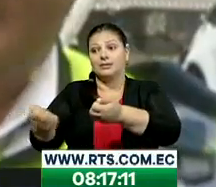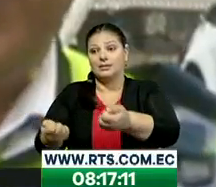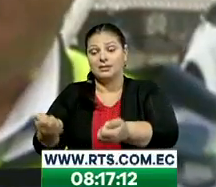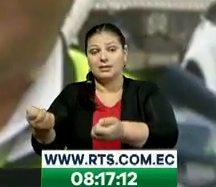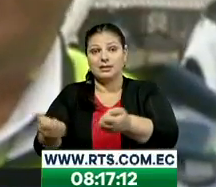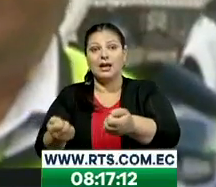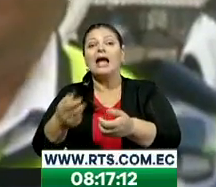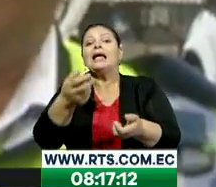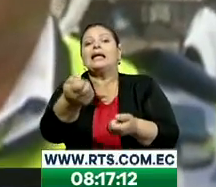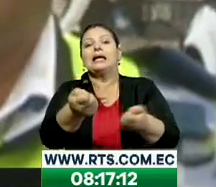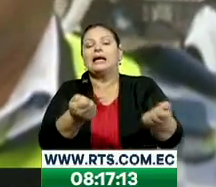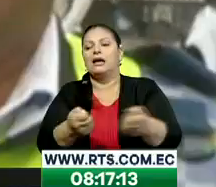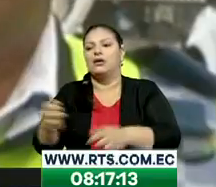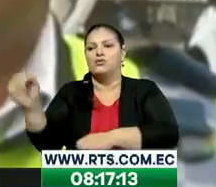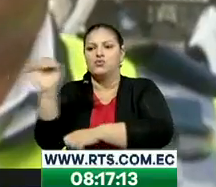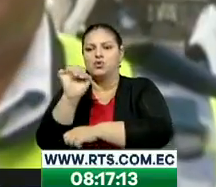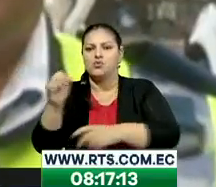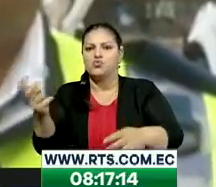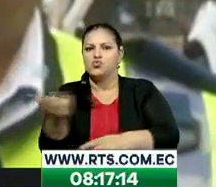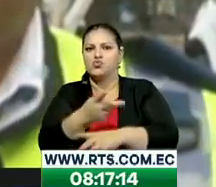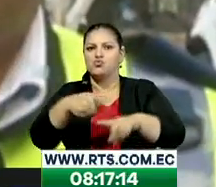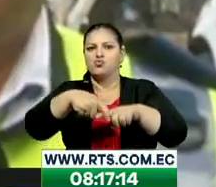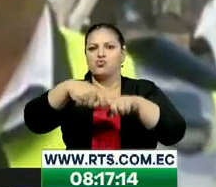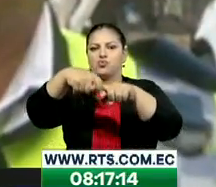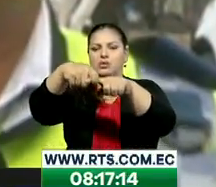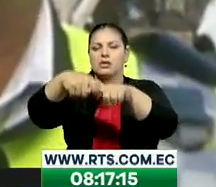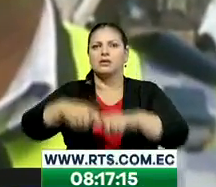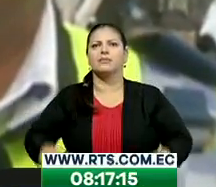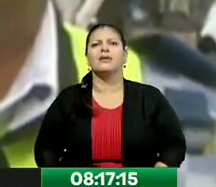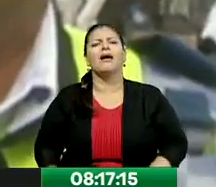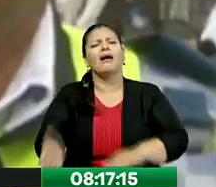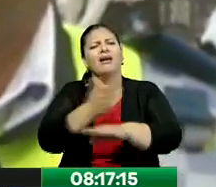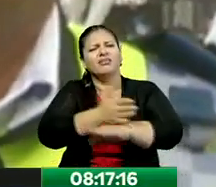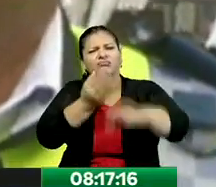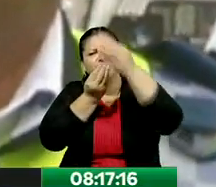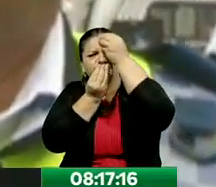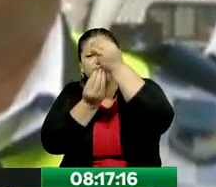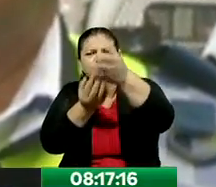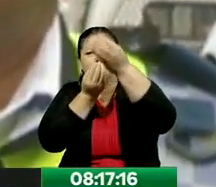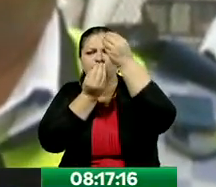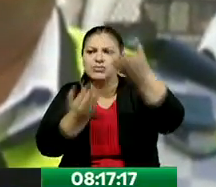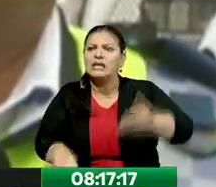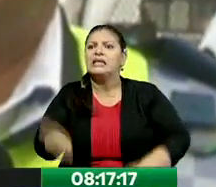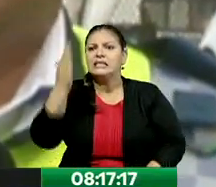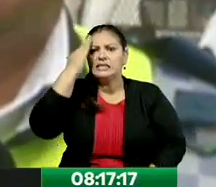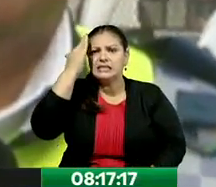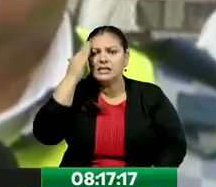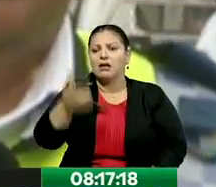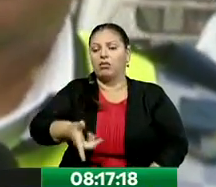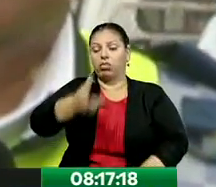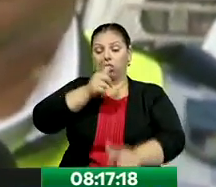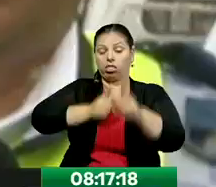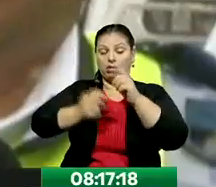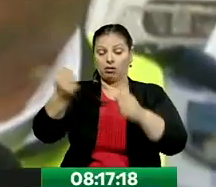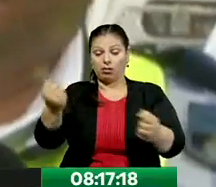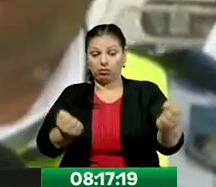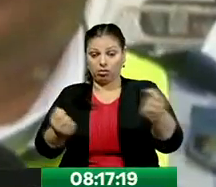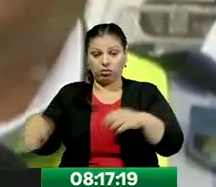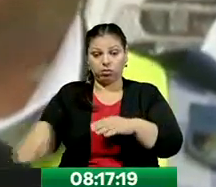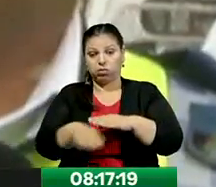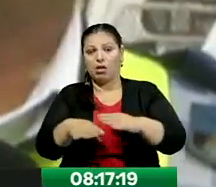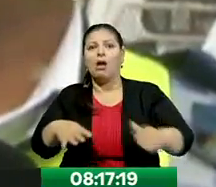hace campaña para que no consuman alcohol al momento de combatir con estos accidentes